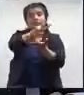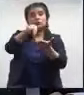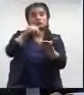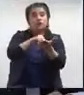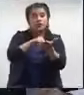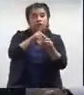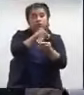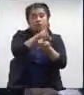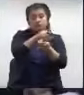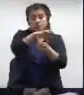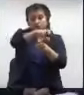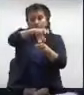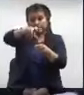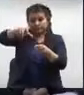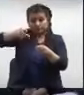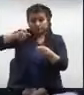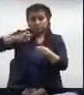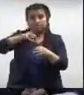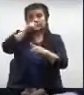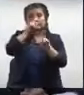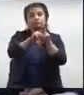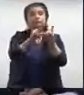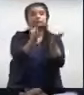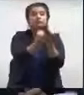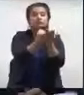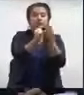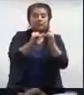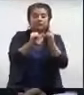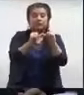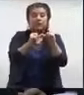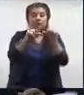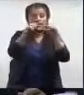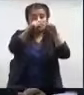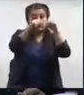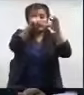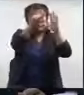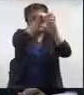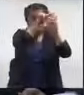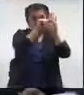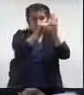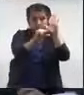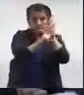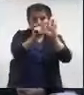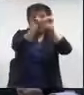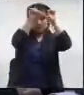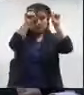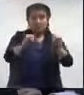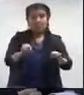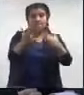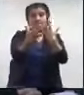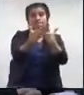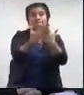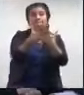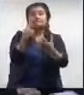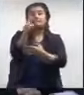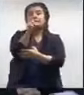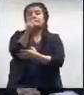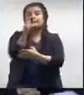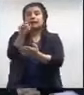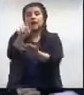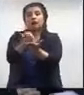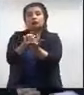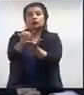sectoriales e institucionales. Continuando con la estructura del sistema penitenciario, la Unidad de Auditoría